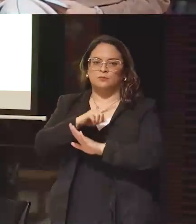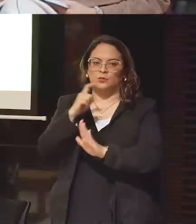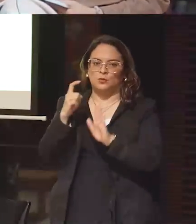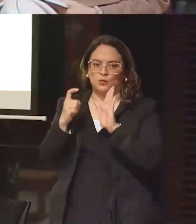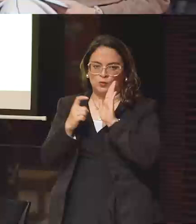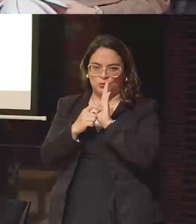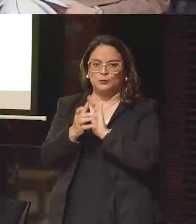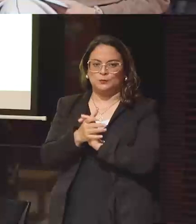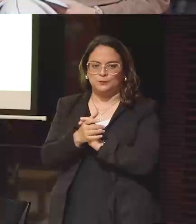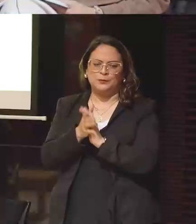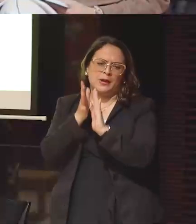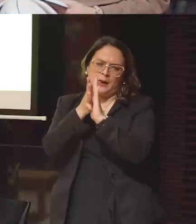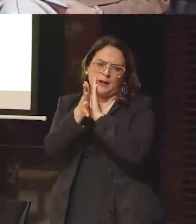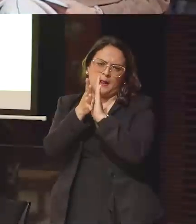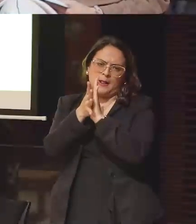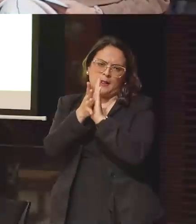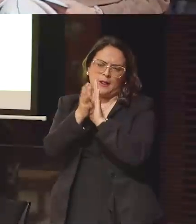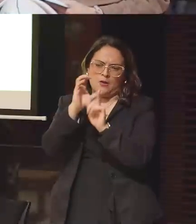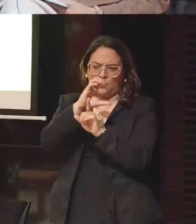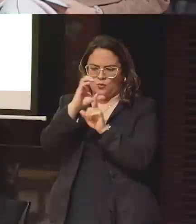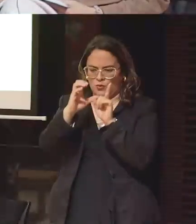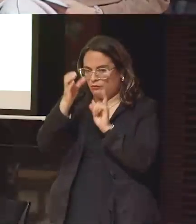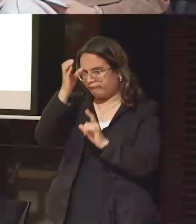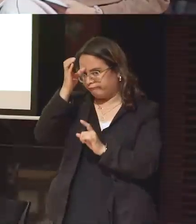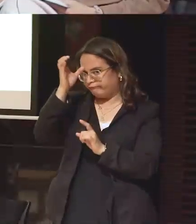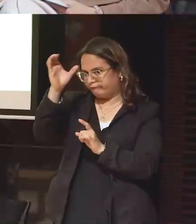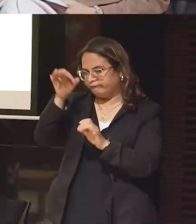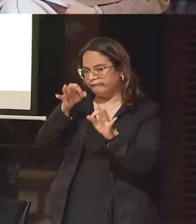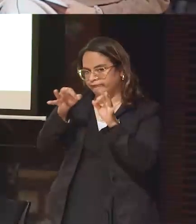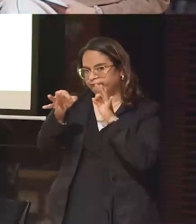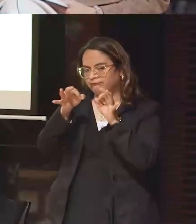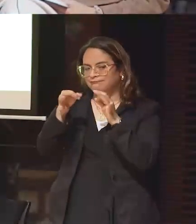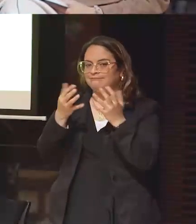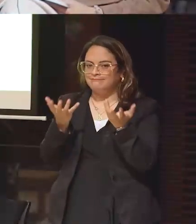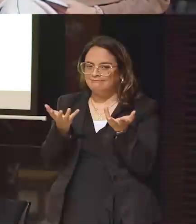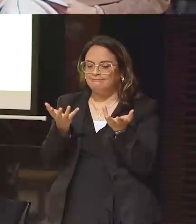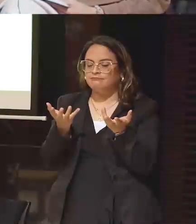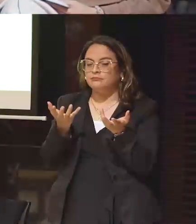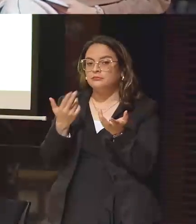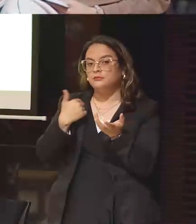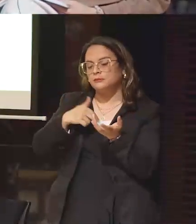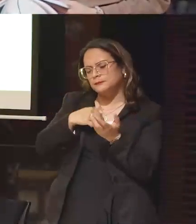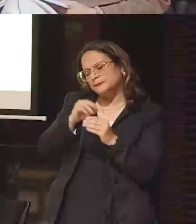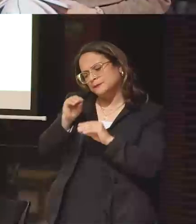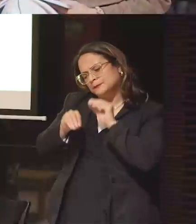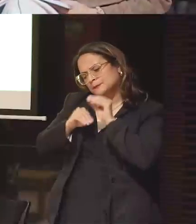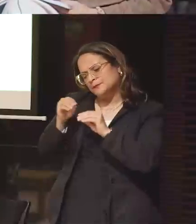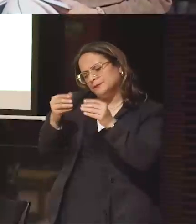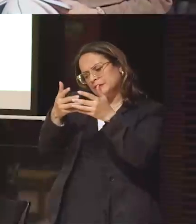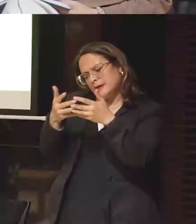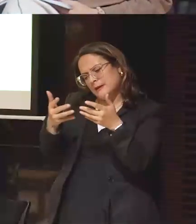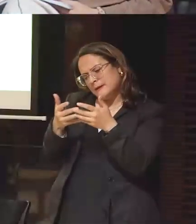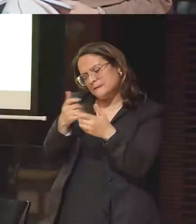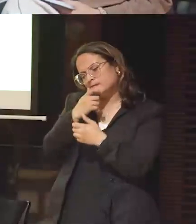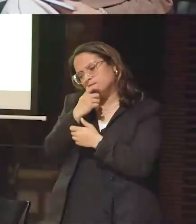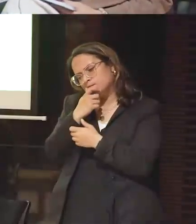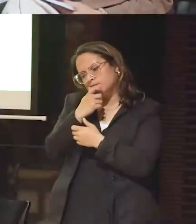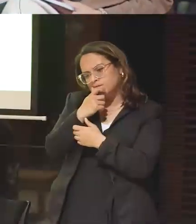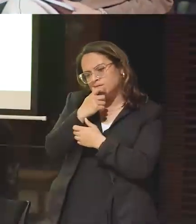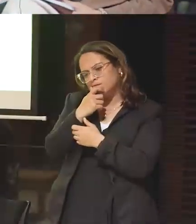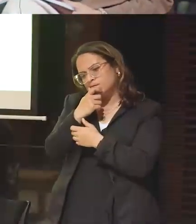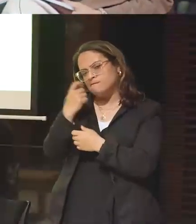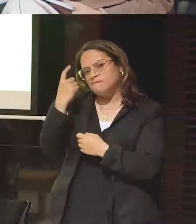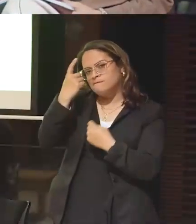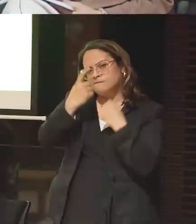Esto obviamente de cultura suena súper conceptual, amigos, pero cuando estábamos diseñando este texto, digamos, inicialmente